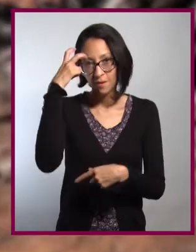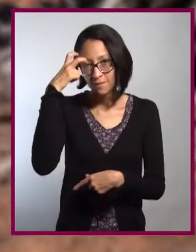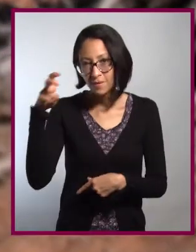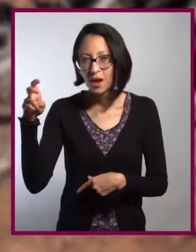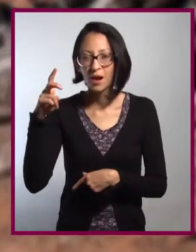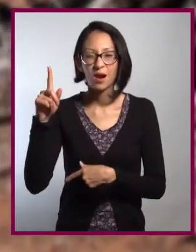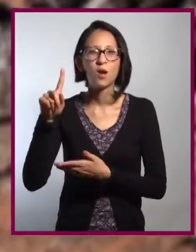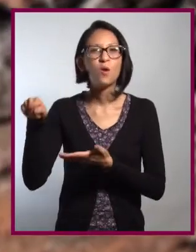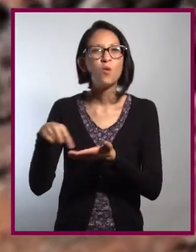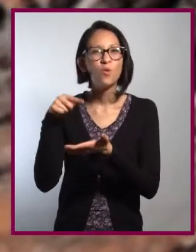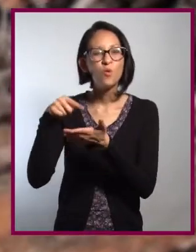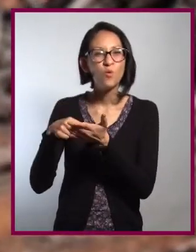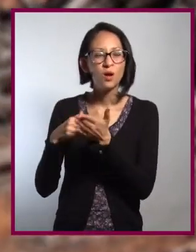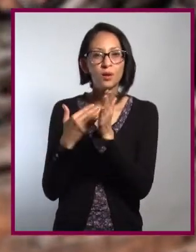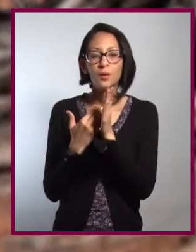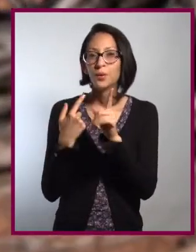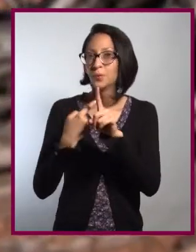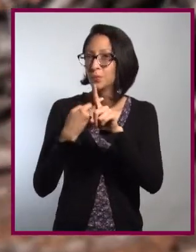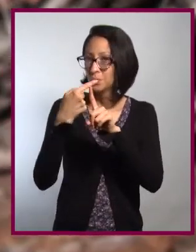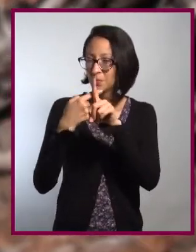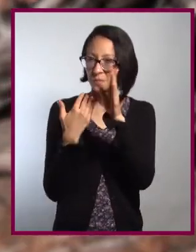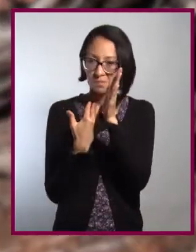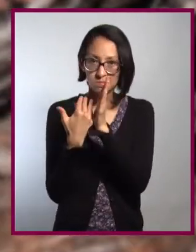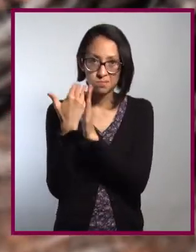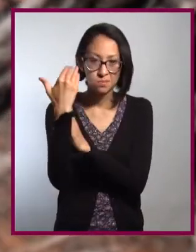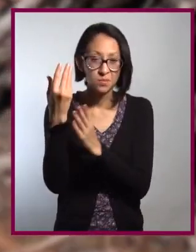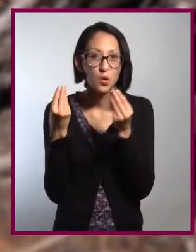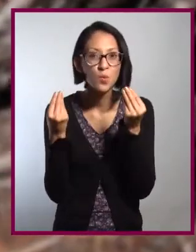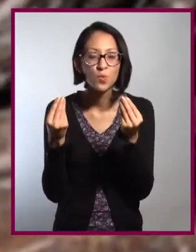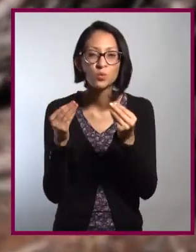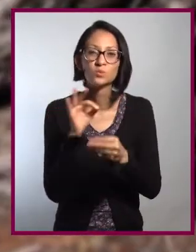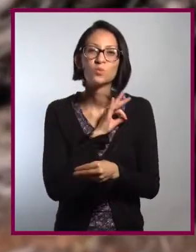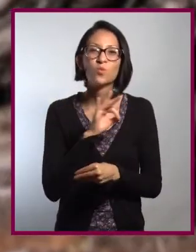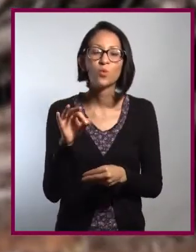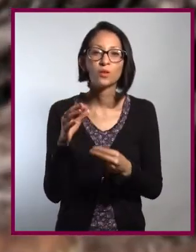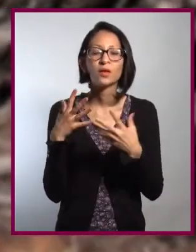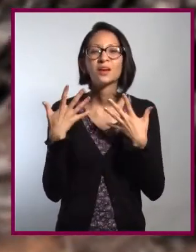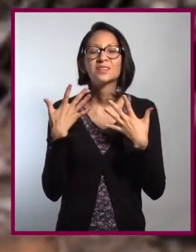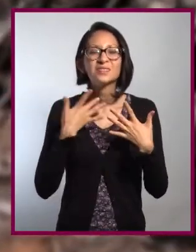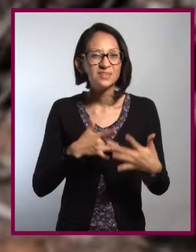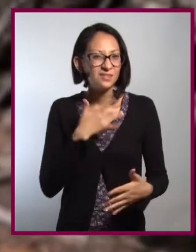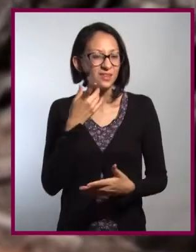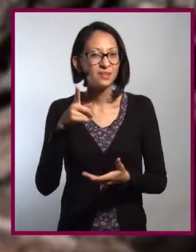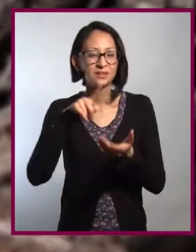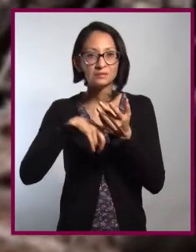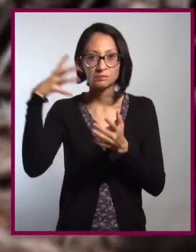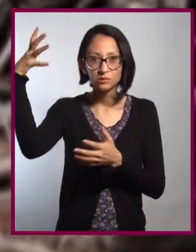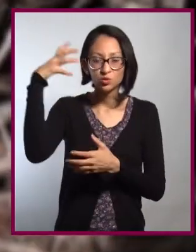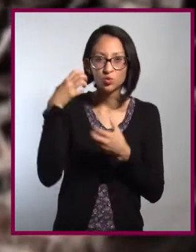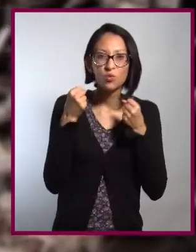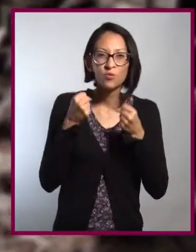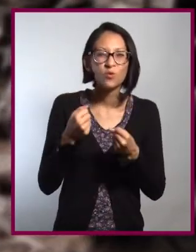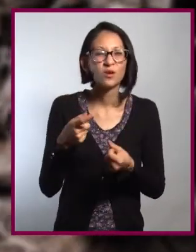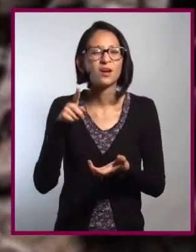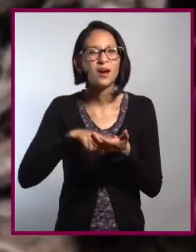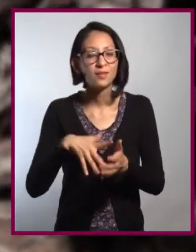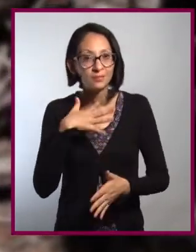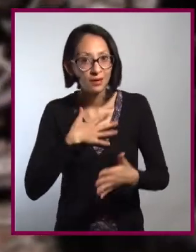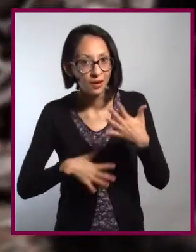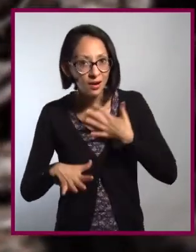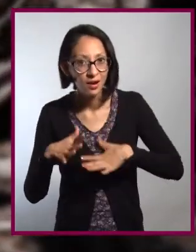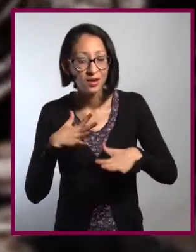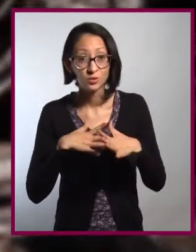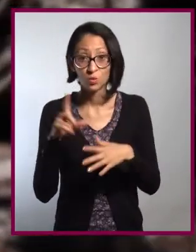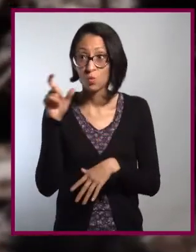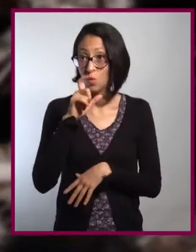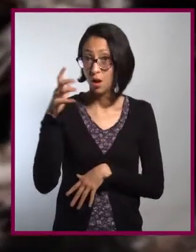altas temperaturas, podemos sufrir de deshidratación, insolación y agotamiento. La exposición a